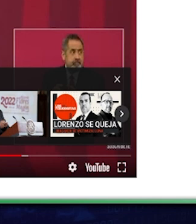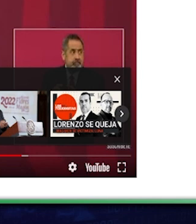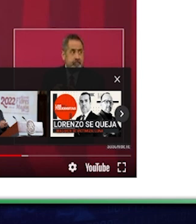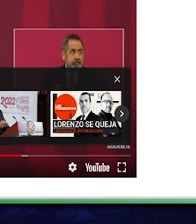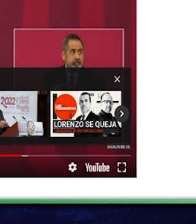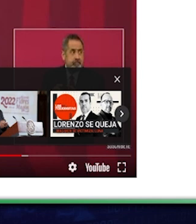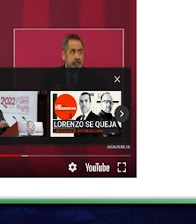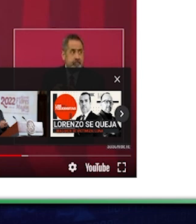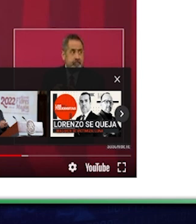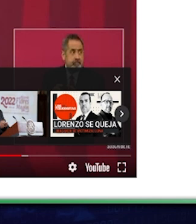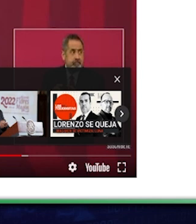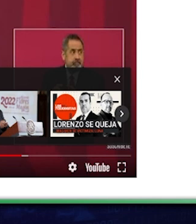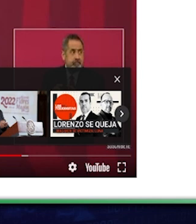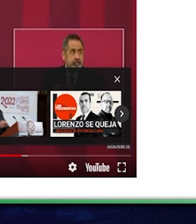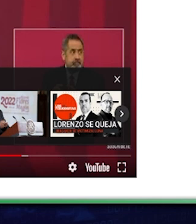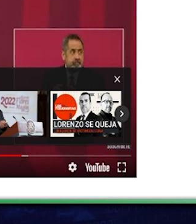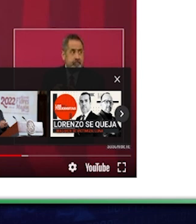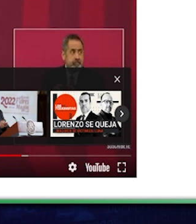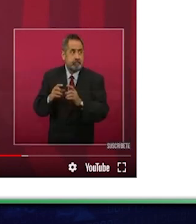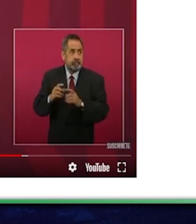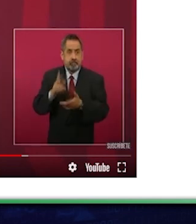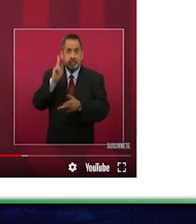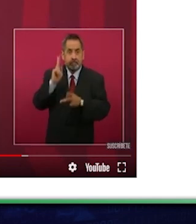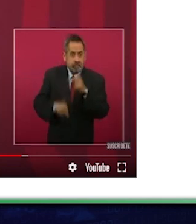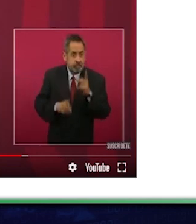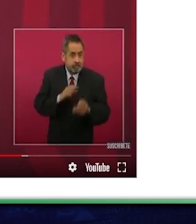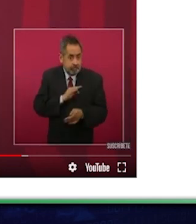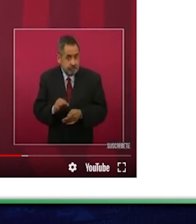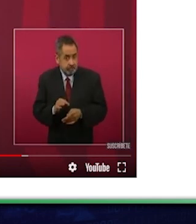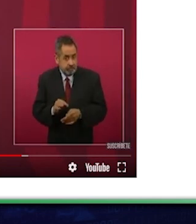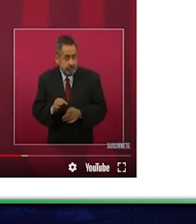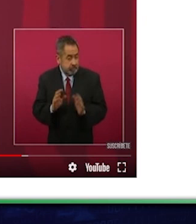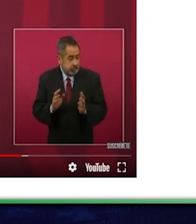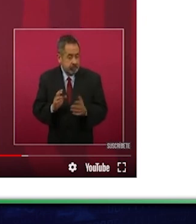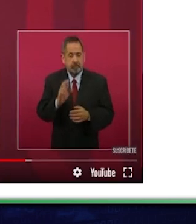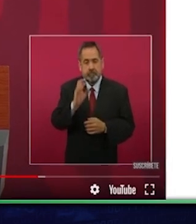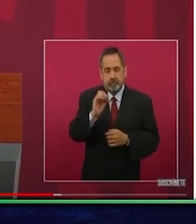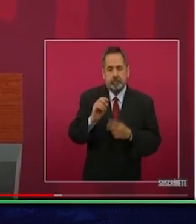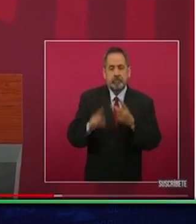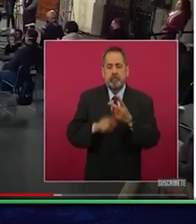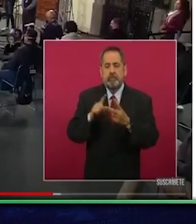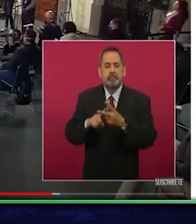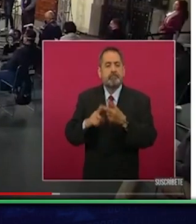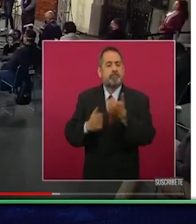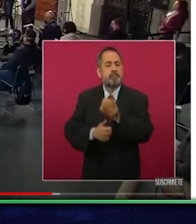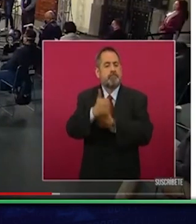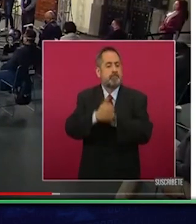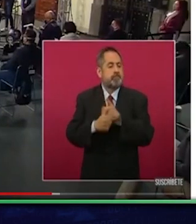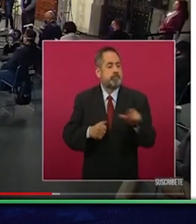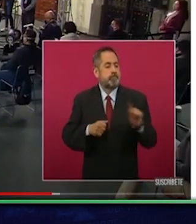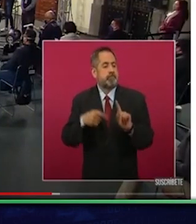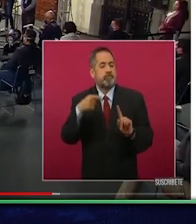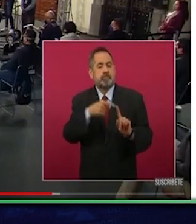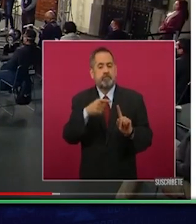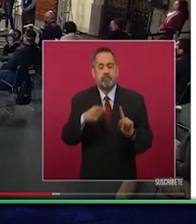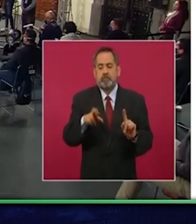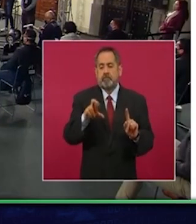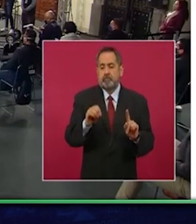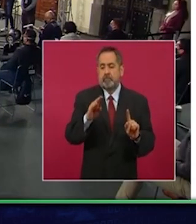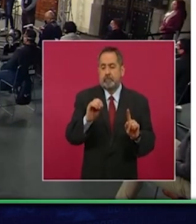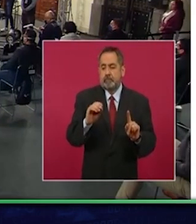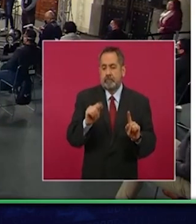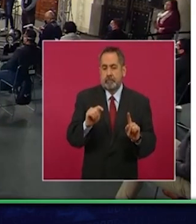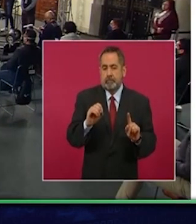palazuelos hacia el presidente entre los posibles contendientes a la gubernatura el actor y empresario roberto palazuelos